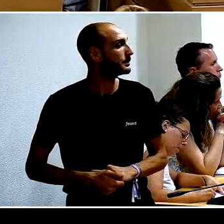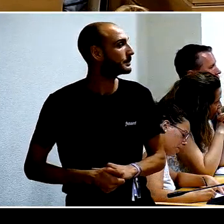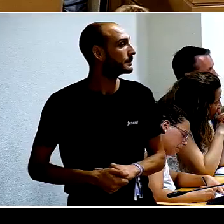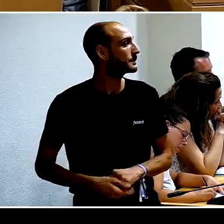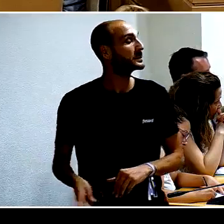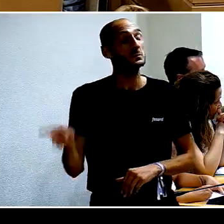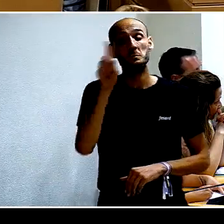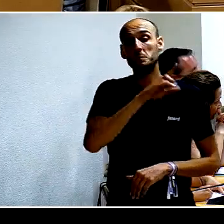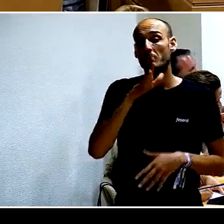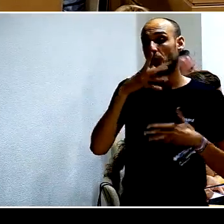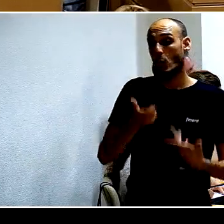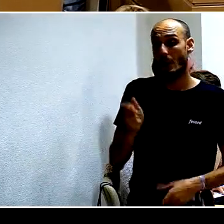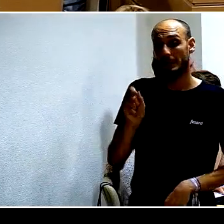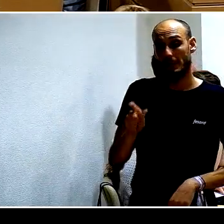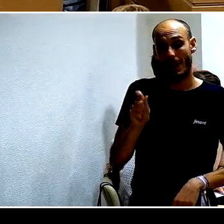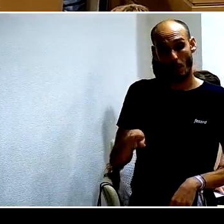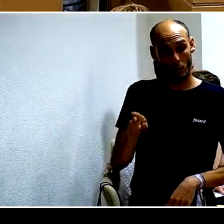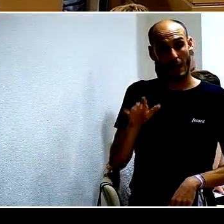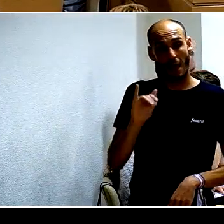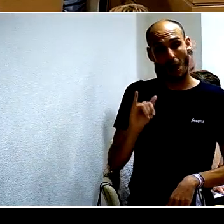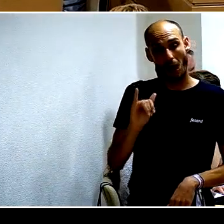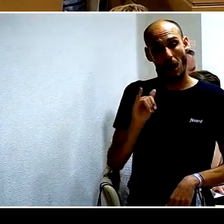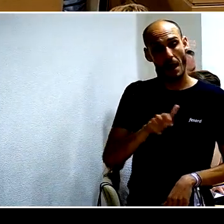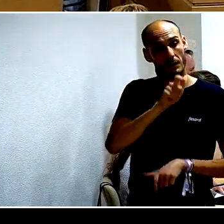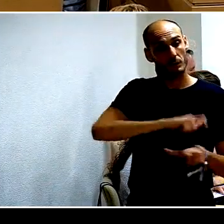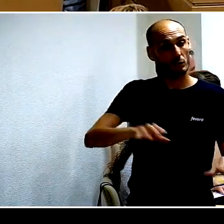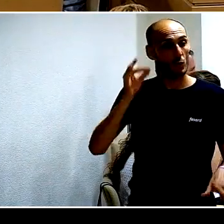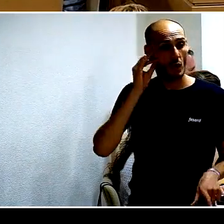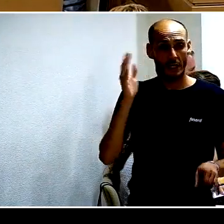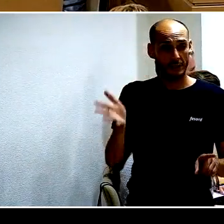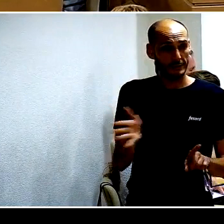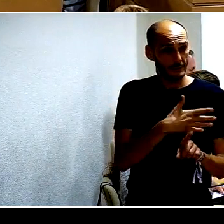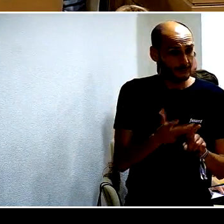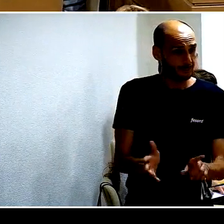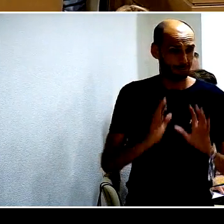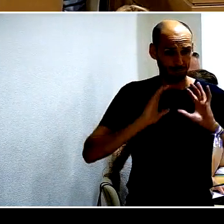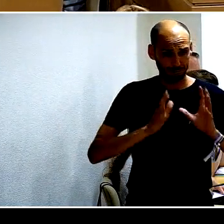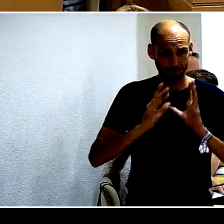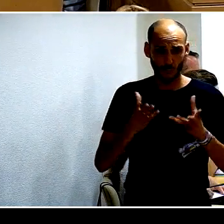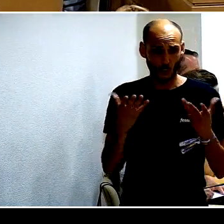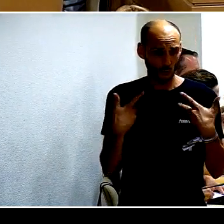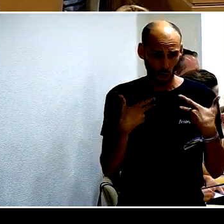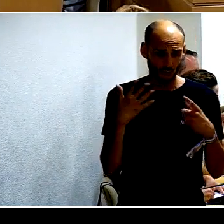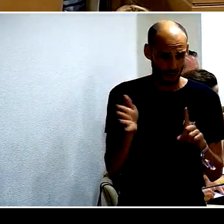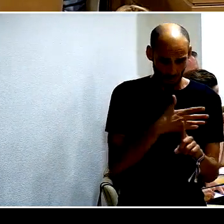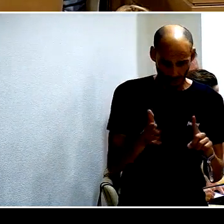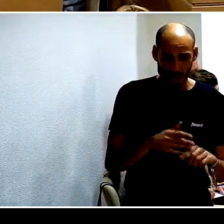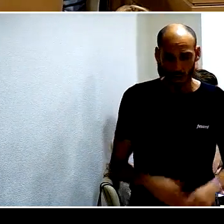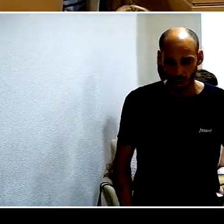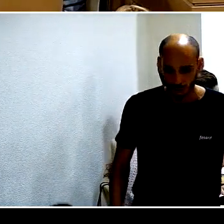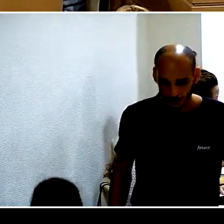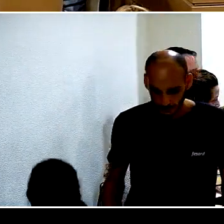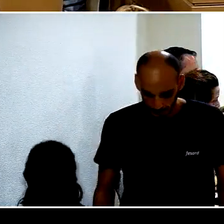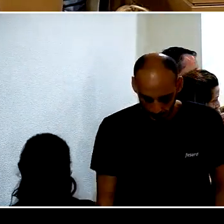A dia d'avui a Paiporta n'hi ha dones maltractades o que han patit maltractament. Això ho podem constatar totes les